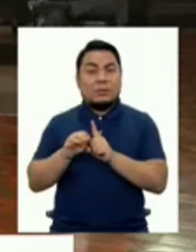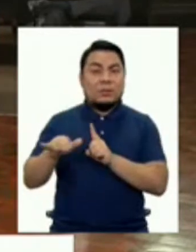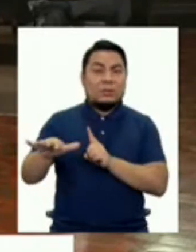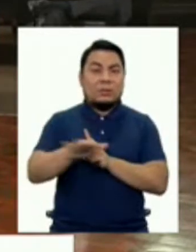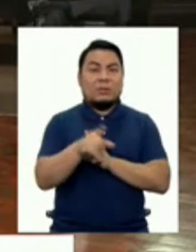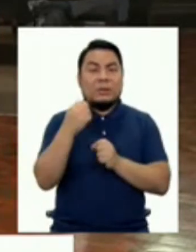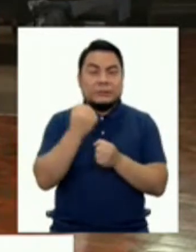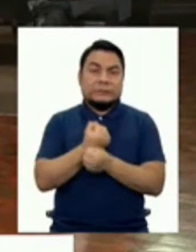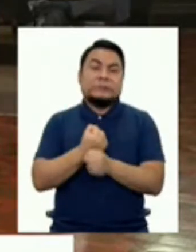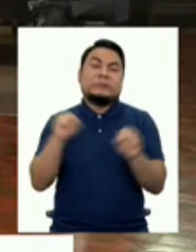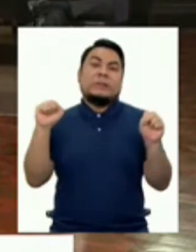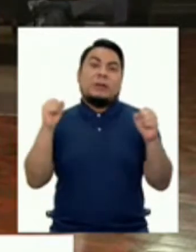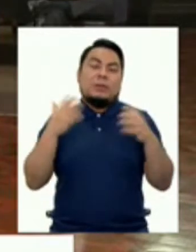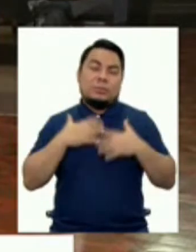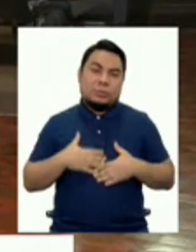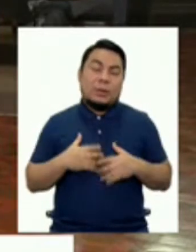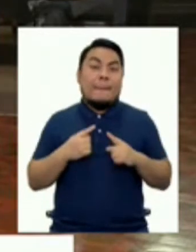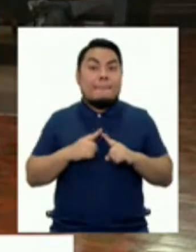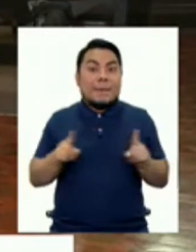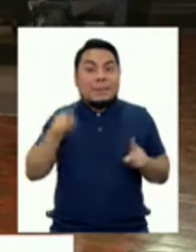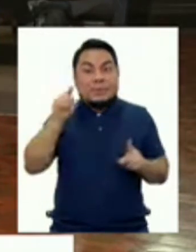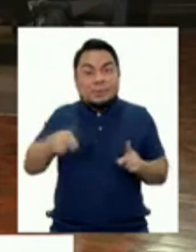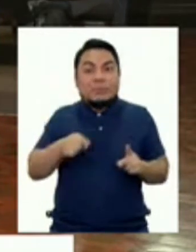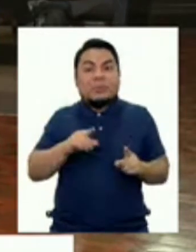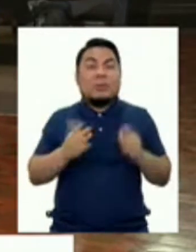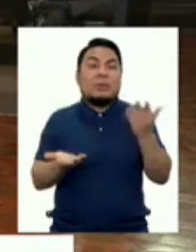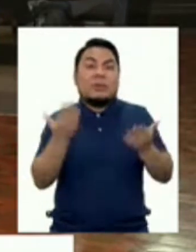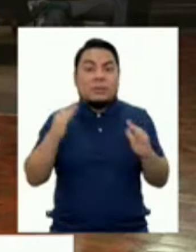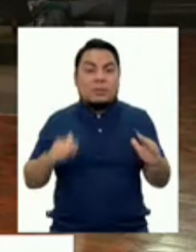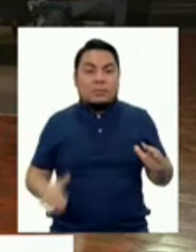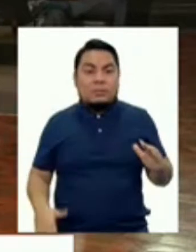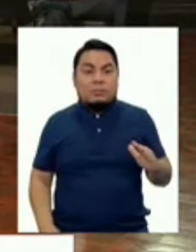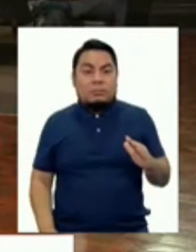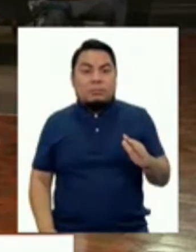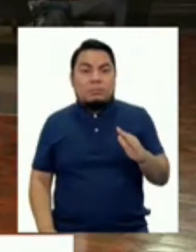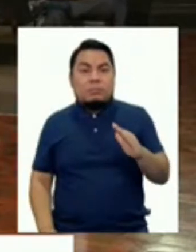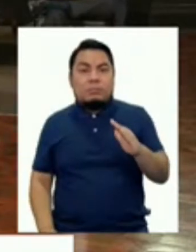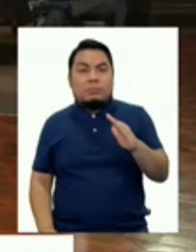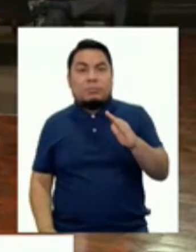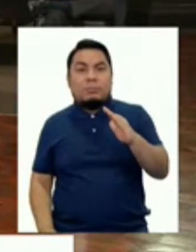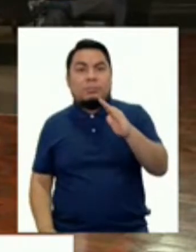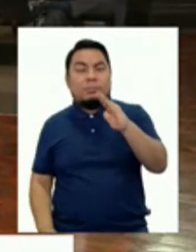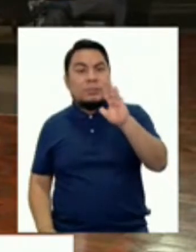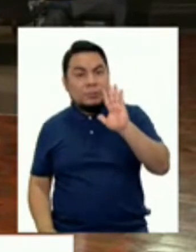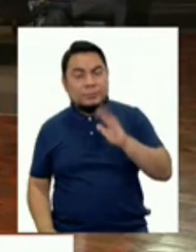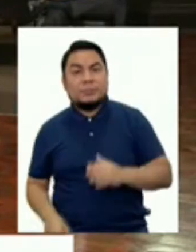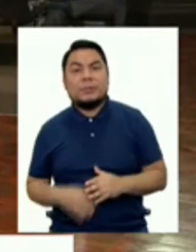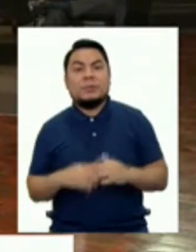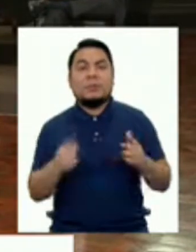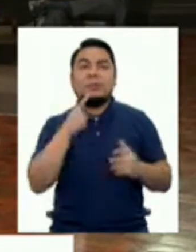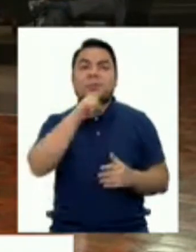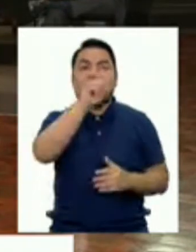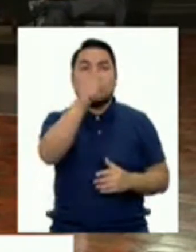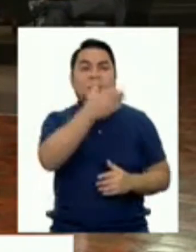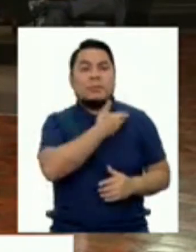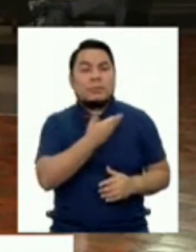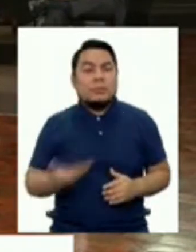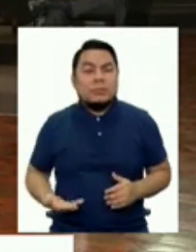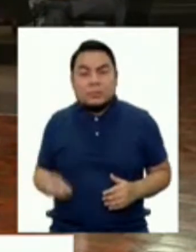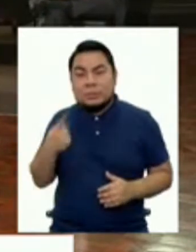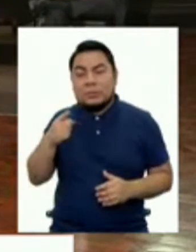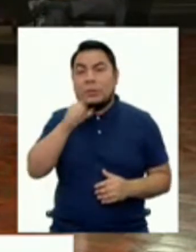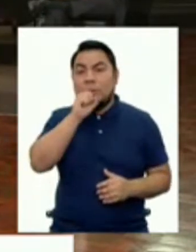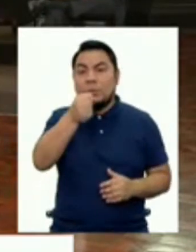contagiados nos salvaban. Sin embargo, estos índices van en aumento de forma rápida. Señor presidente, un medio